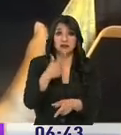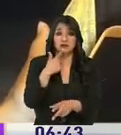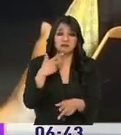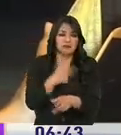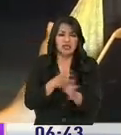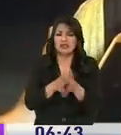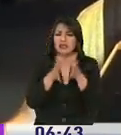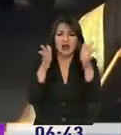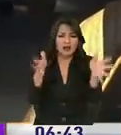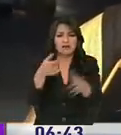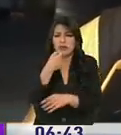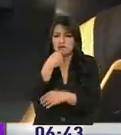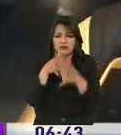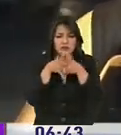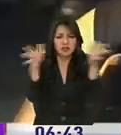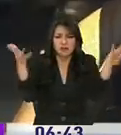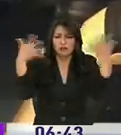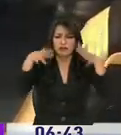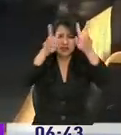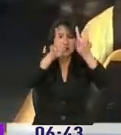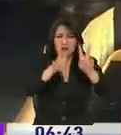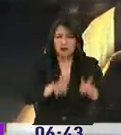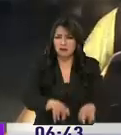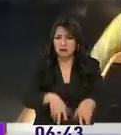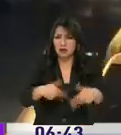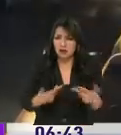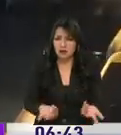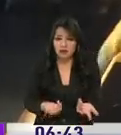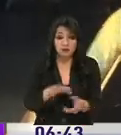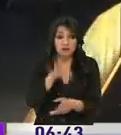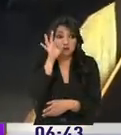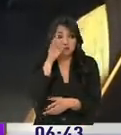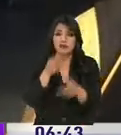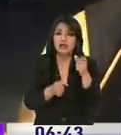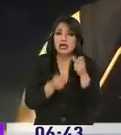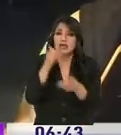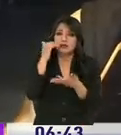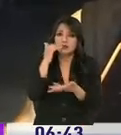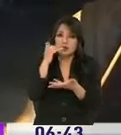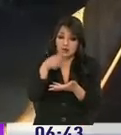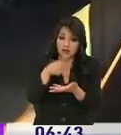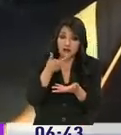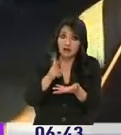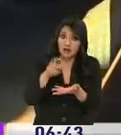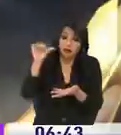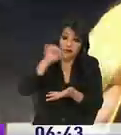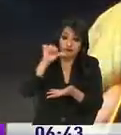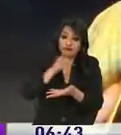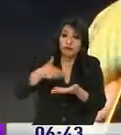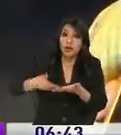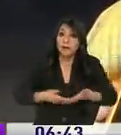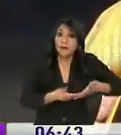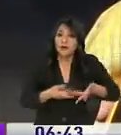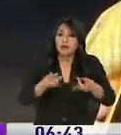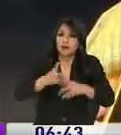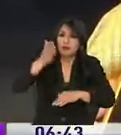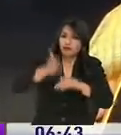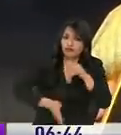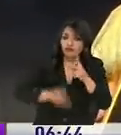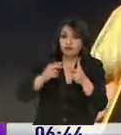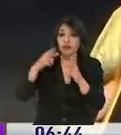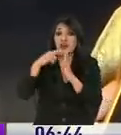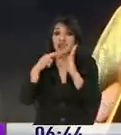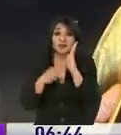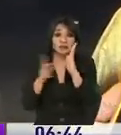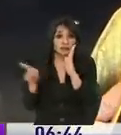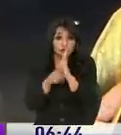general, de todo tipo. Y hemos encontrado, por ejemplo, leches que estaban también pues caducadas. Productos con registro